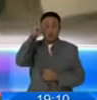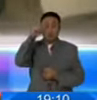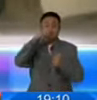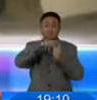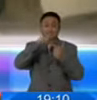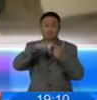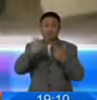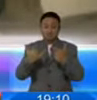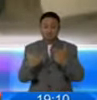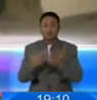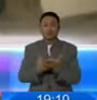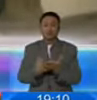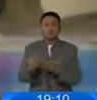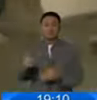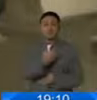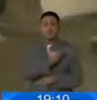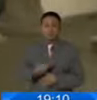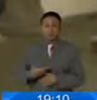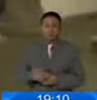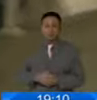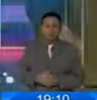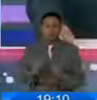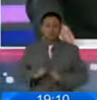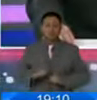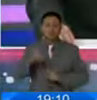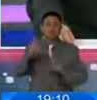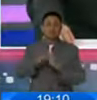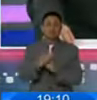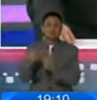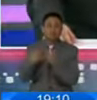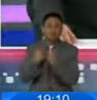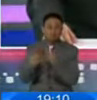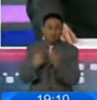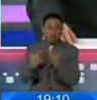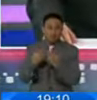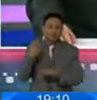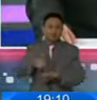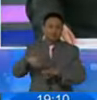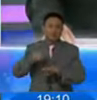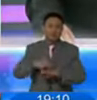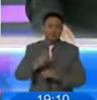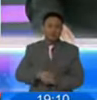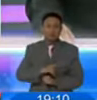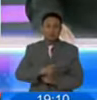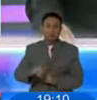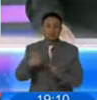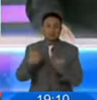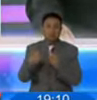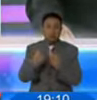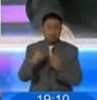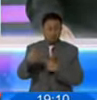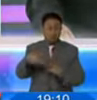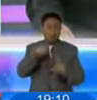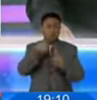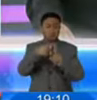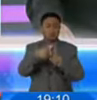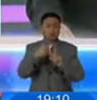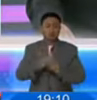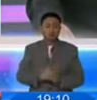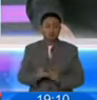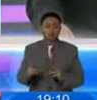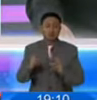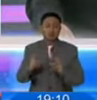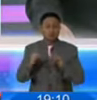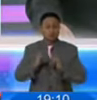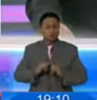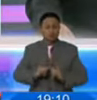que hoy se reunieron con el primer mandatario en el marco del llamado al diálogo nacional, quienes catalogaron de positivo esta iniciativa y se espera que se